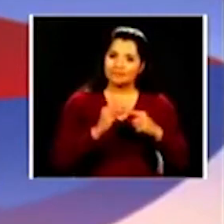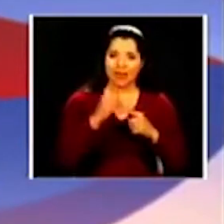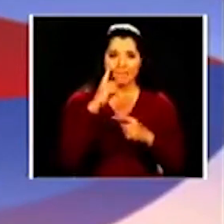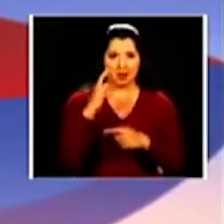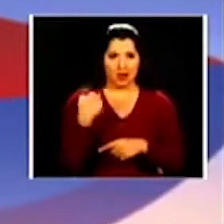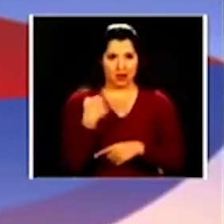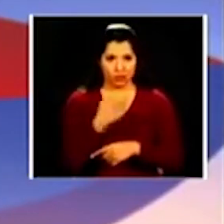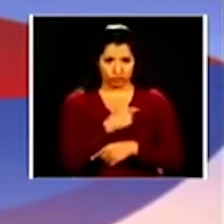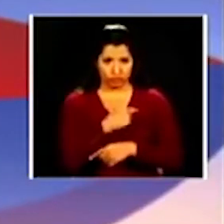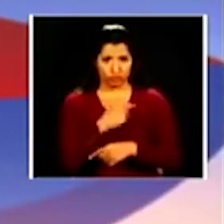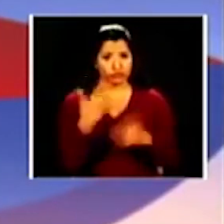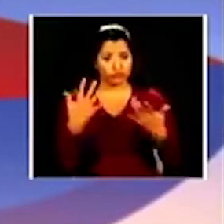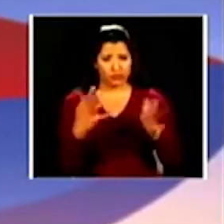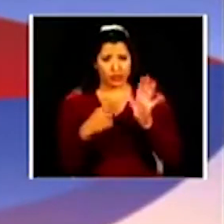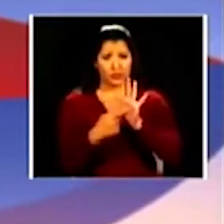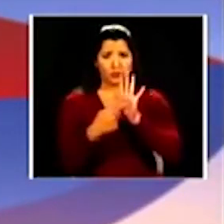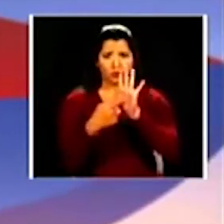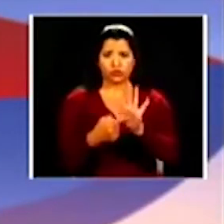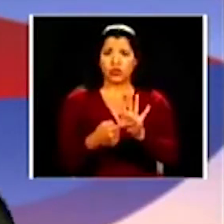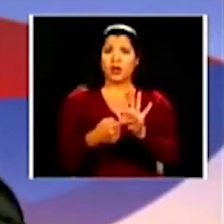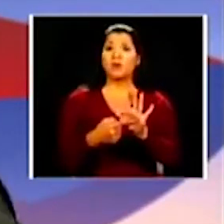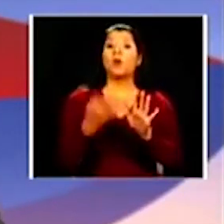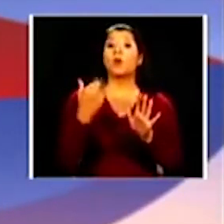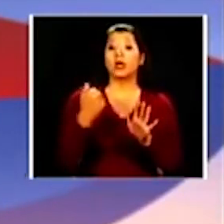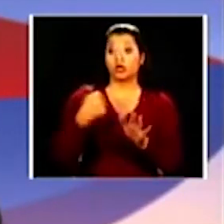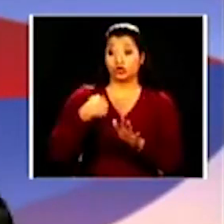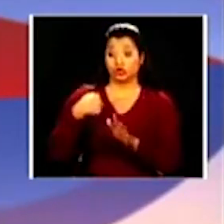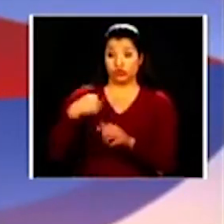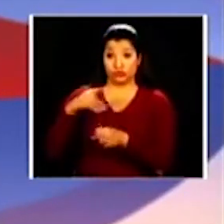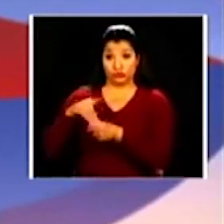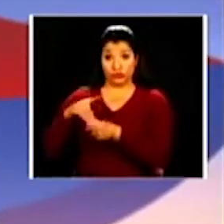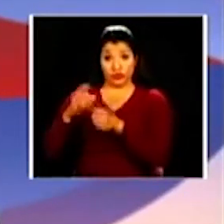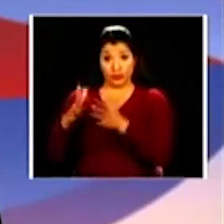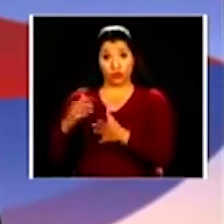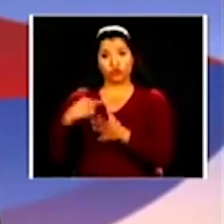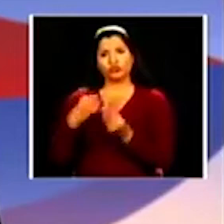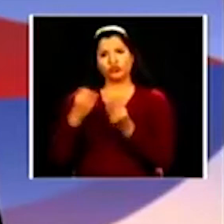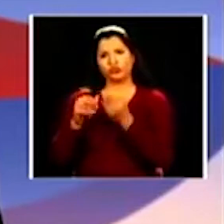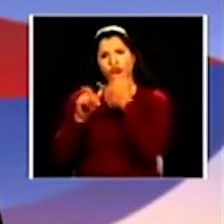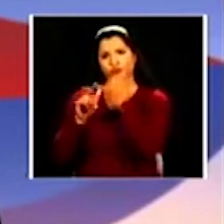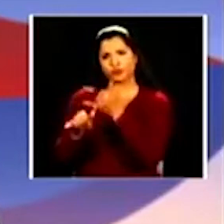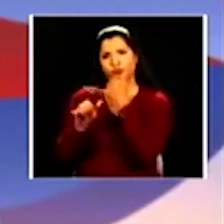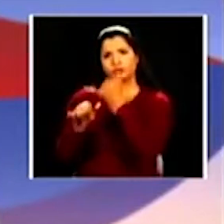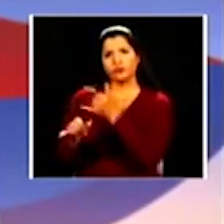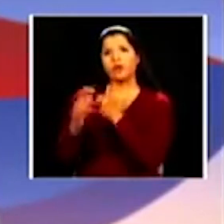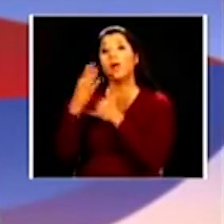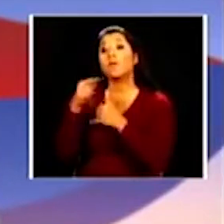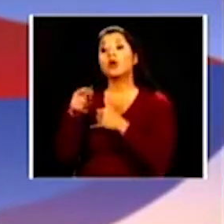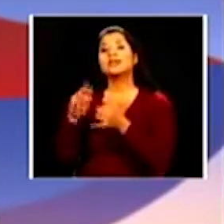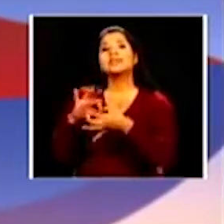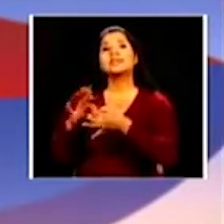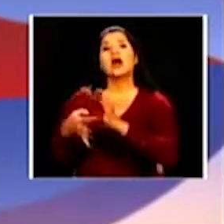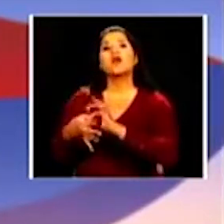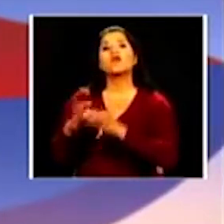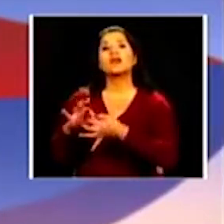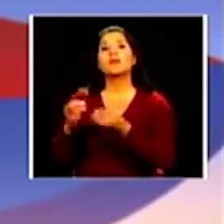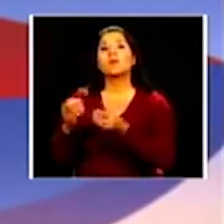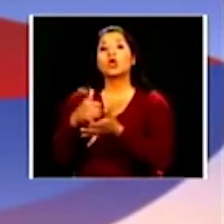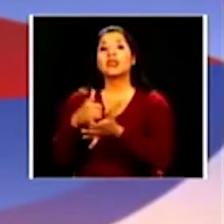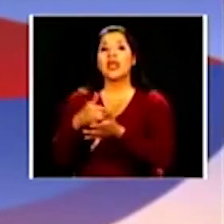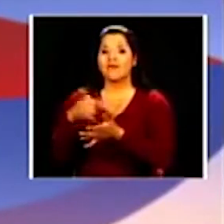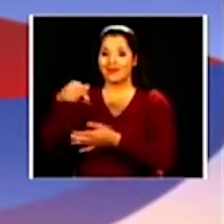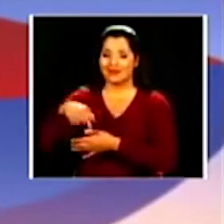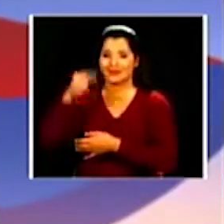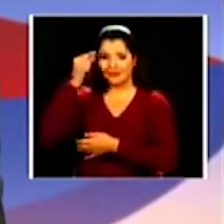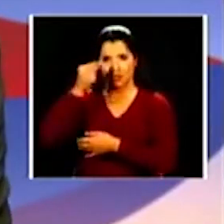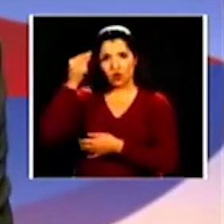hemos demostrado precisamente cuando como diputado hice varias denuncias en cuanto al debilitamiento de esta red en este gobierno en particular.